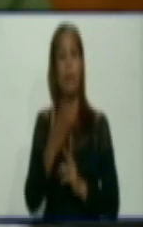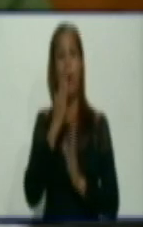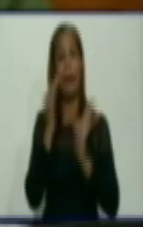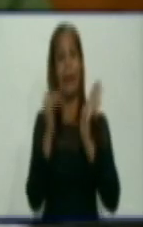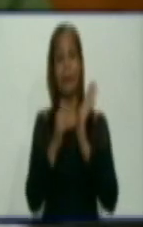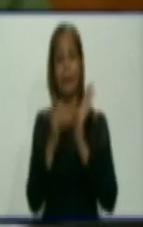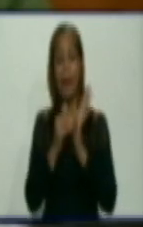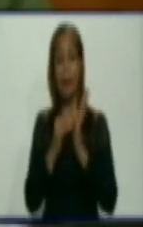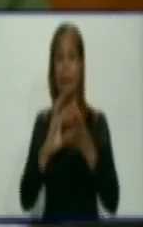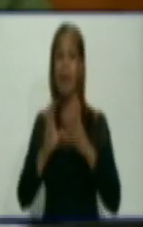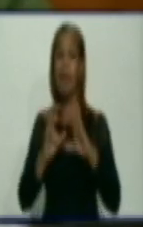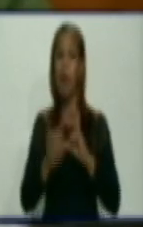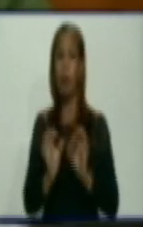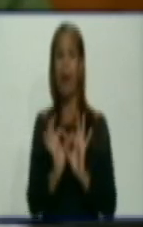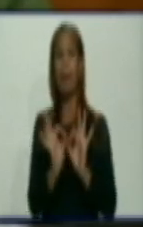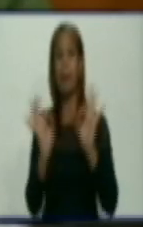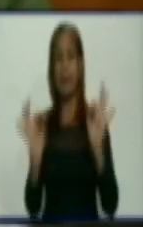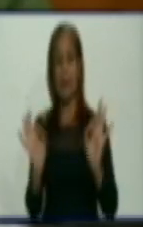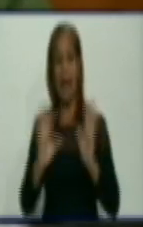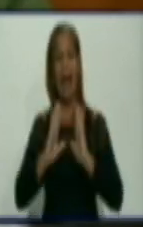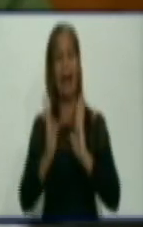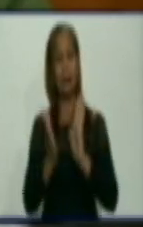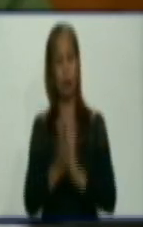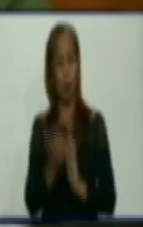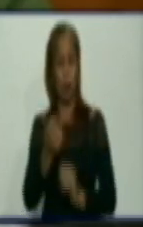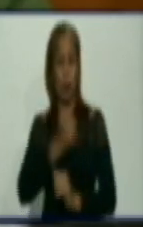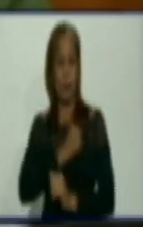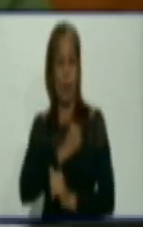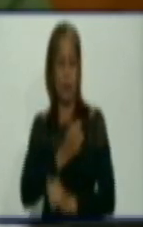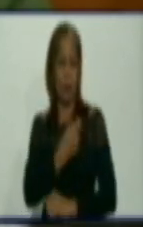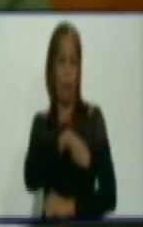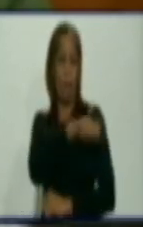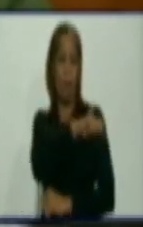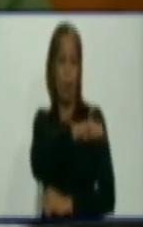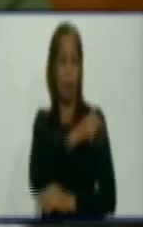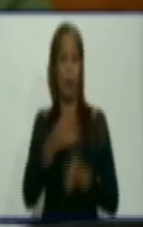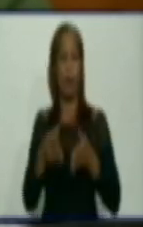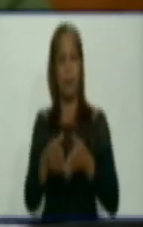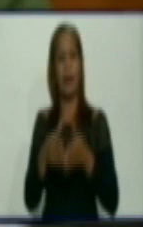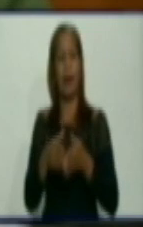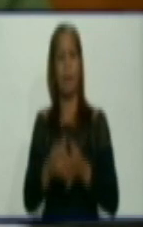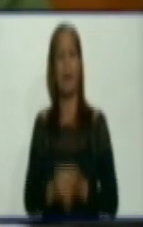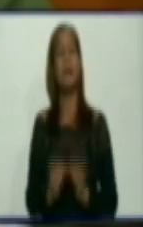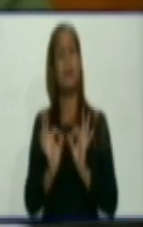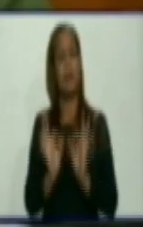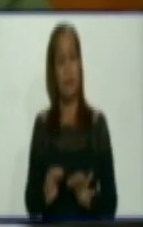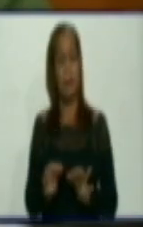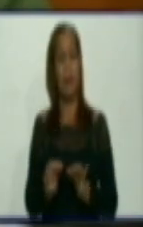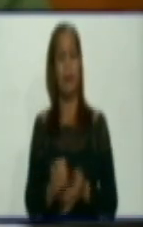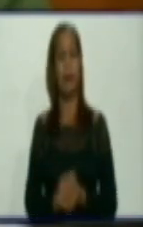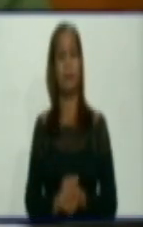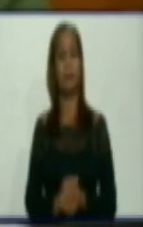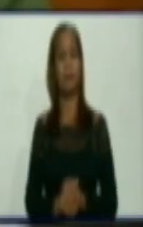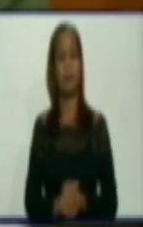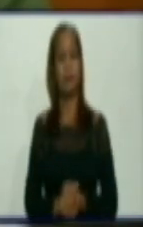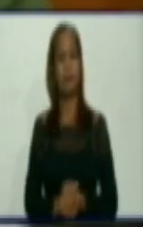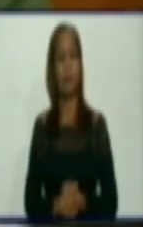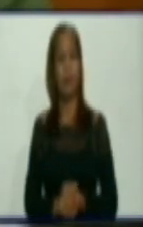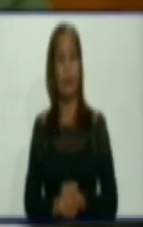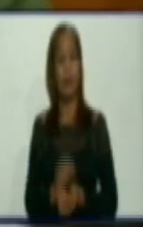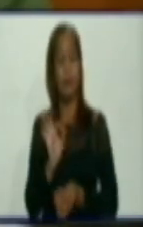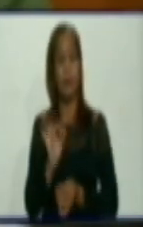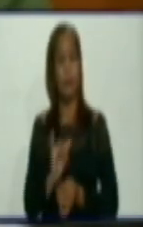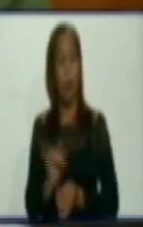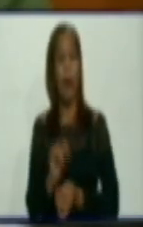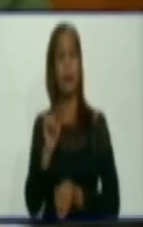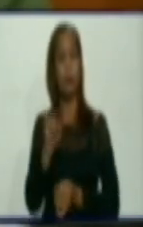manera especial para todo el querido pueblo de Granma. Sí, precisamente como acabas de